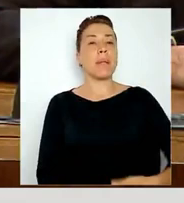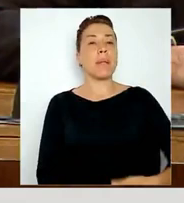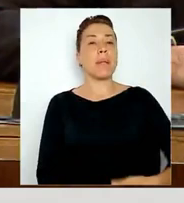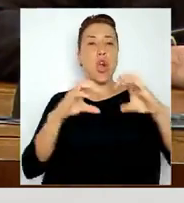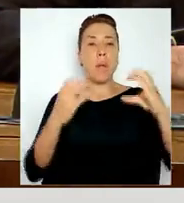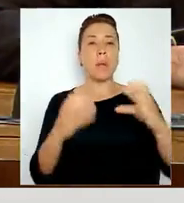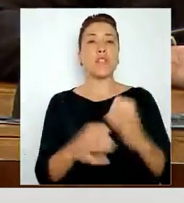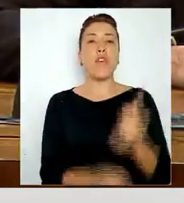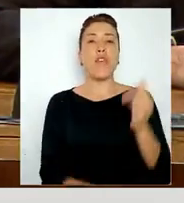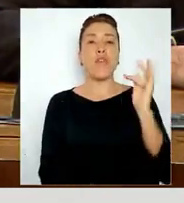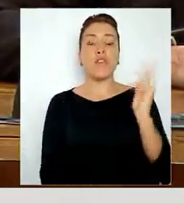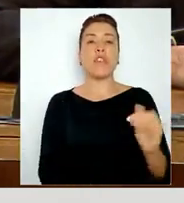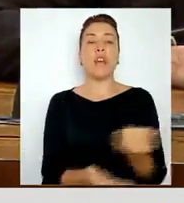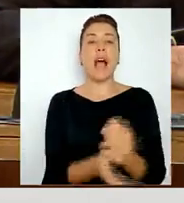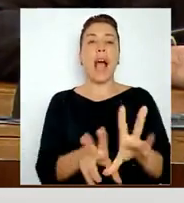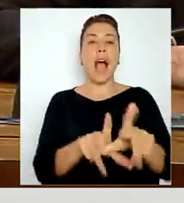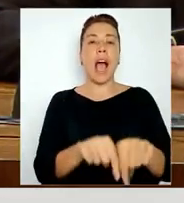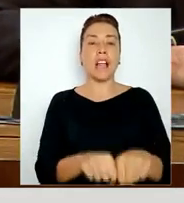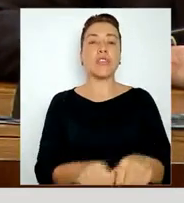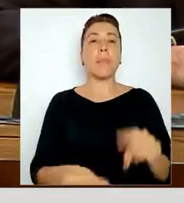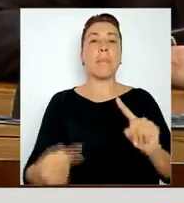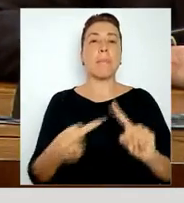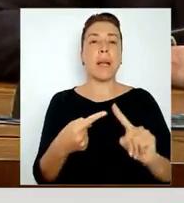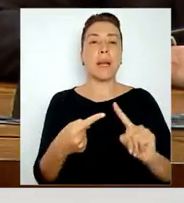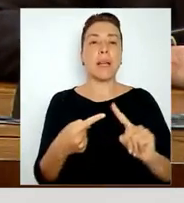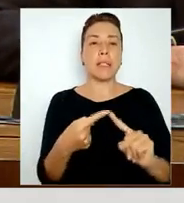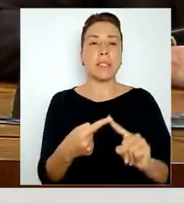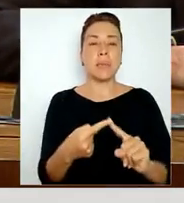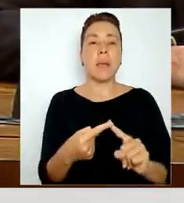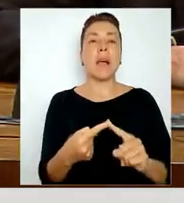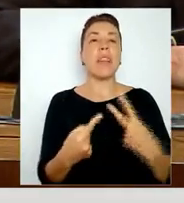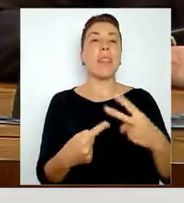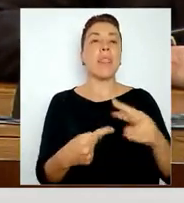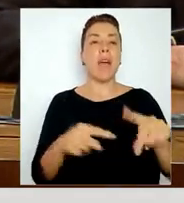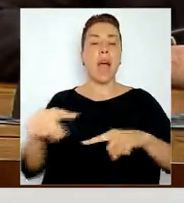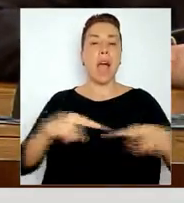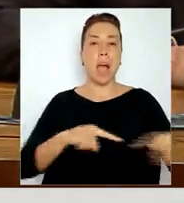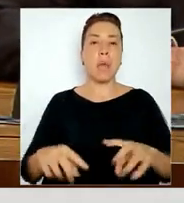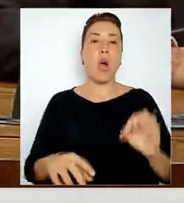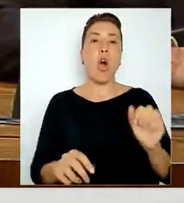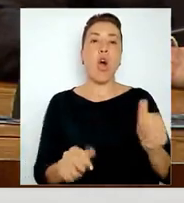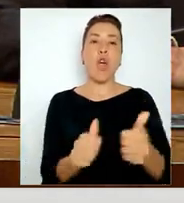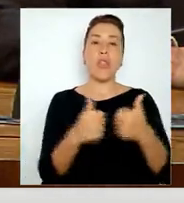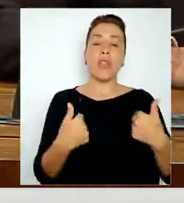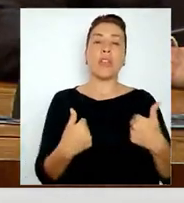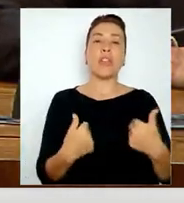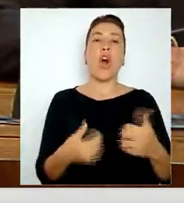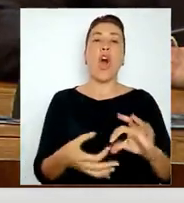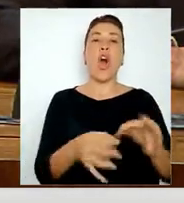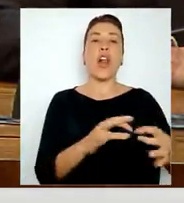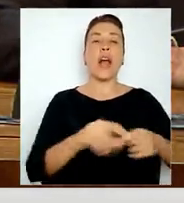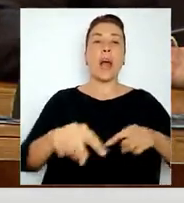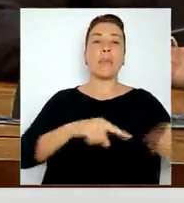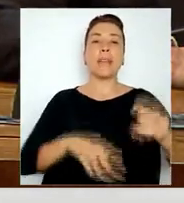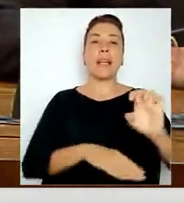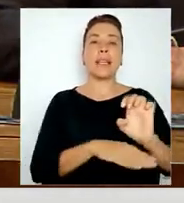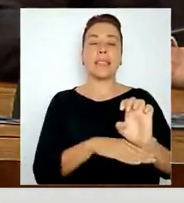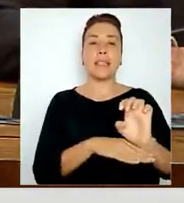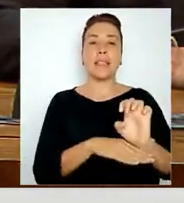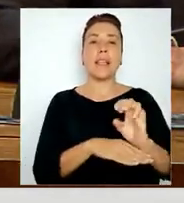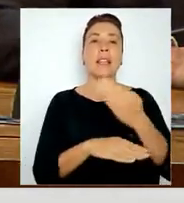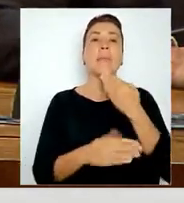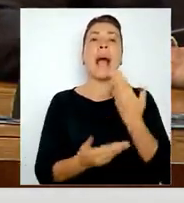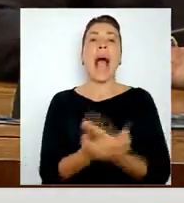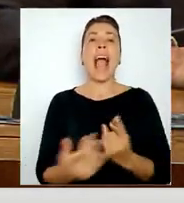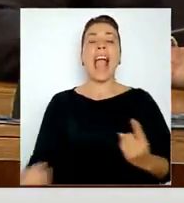asociaciones en que participe de su administración o dirección un organismo de administración del estado y en que reciban transferencias de fondos